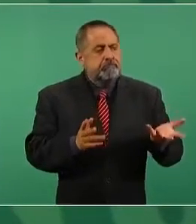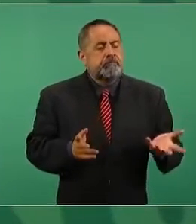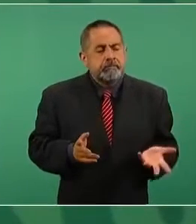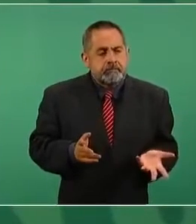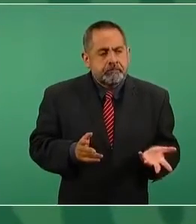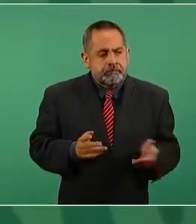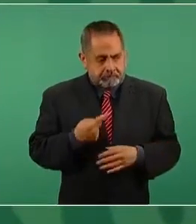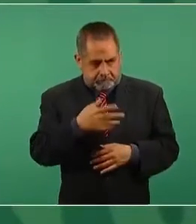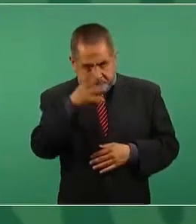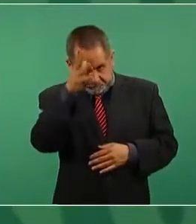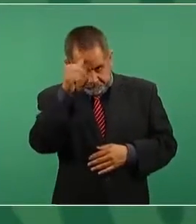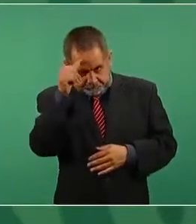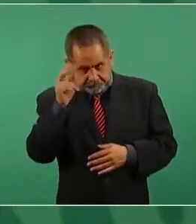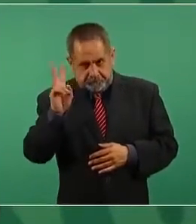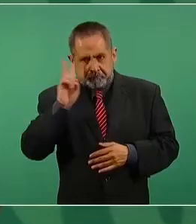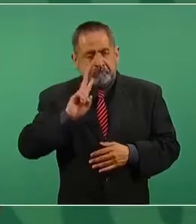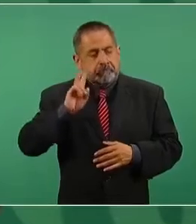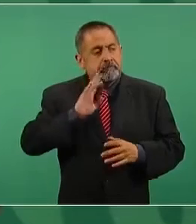pongámonos de acuerdo.